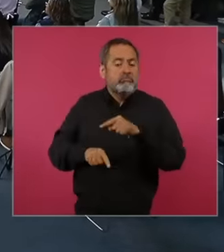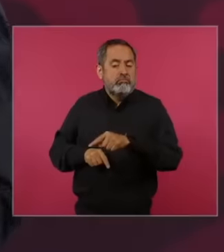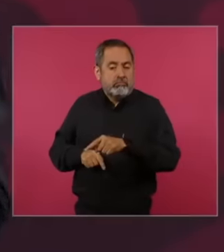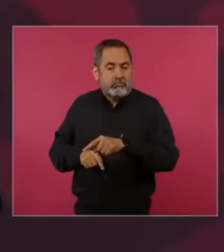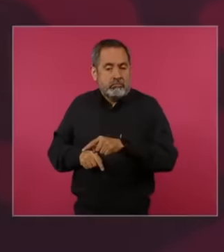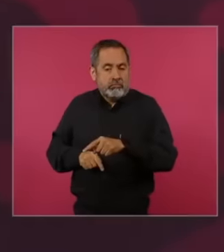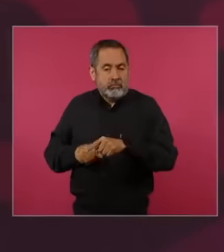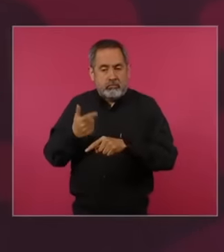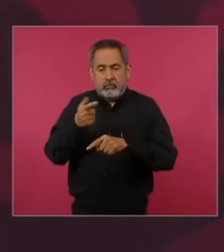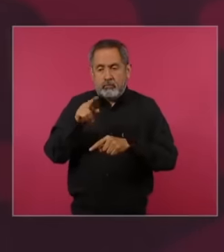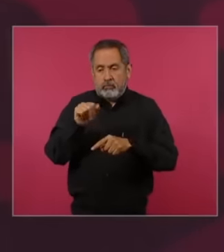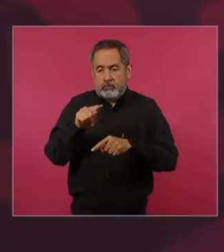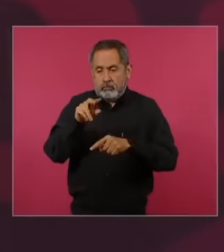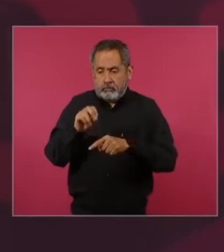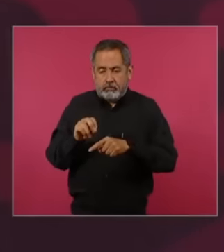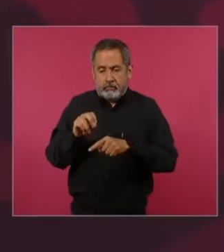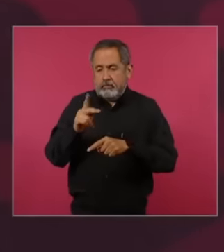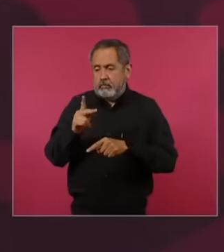Gustavo Petro,